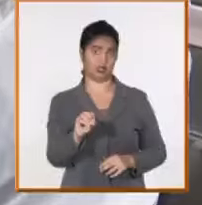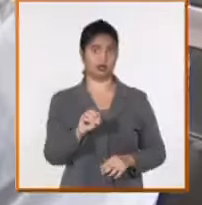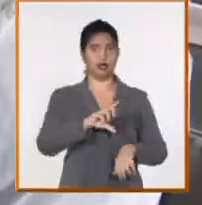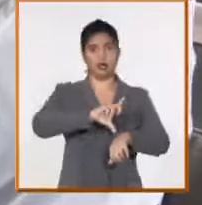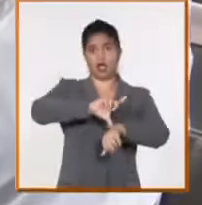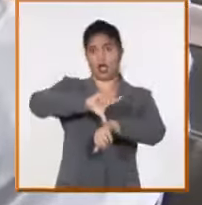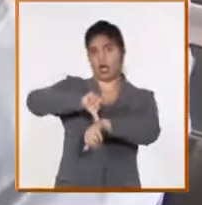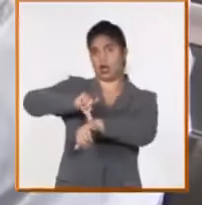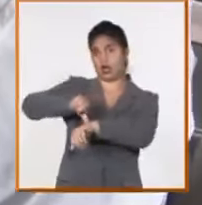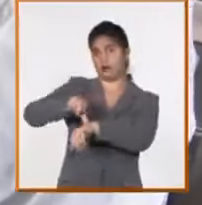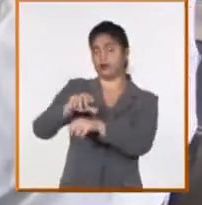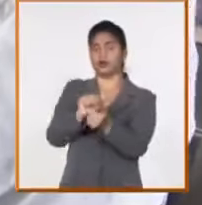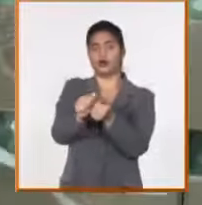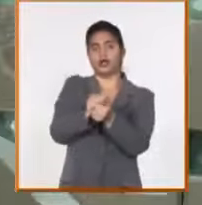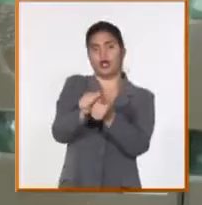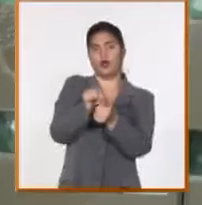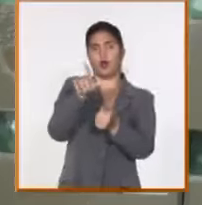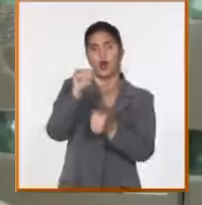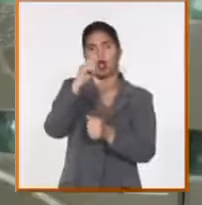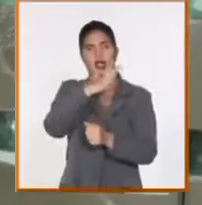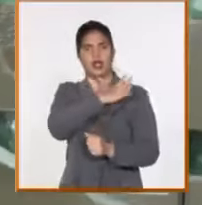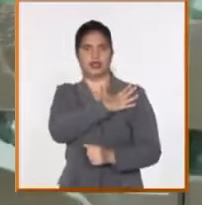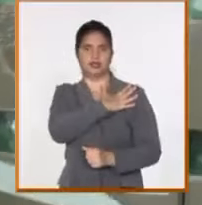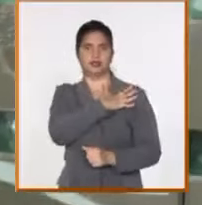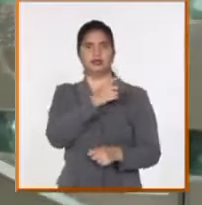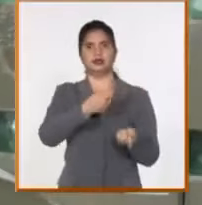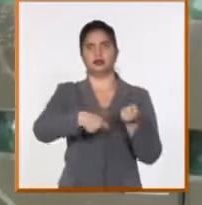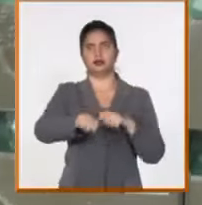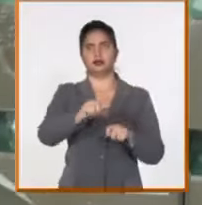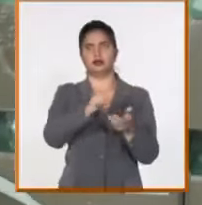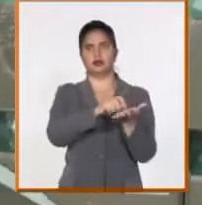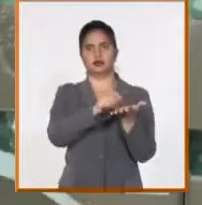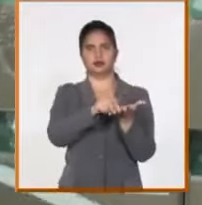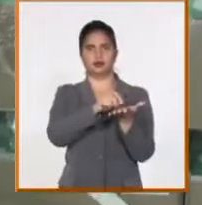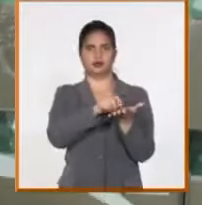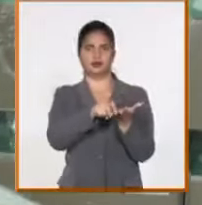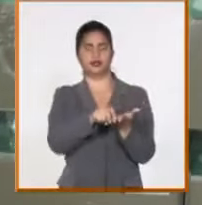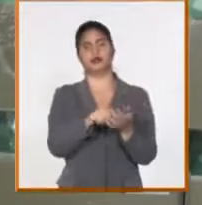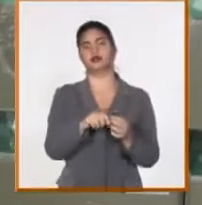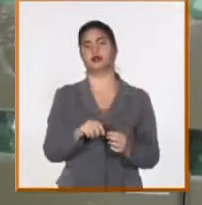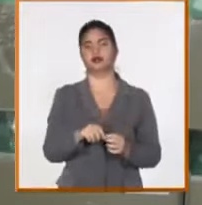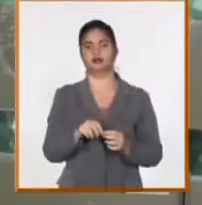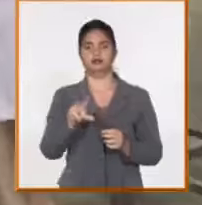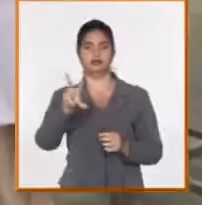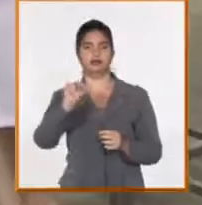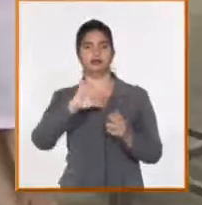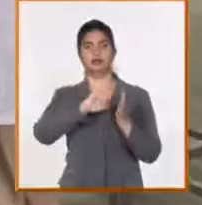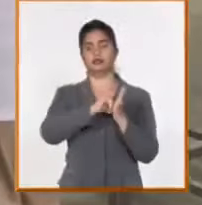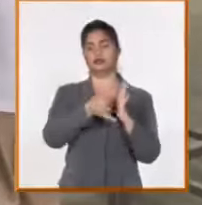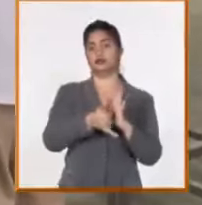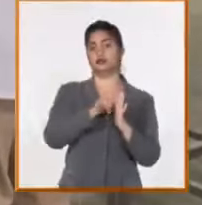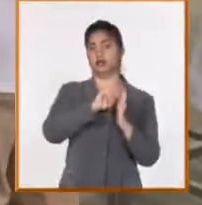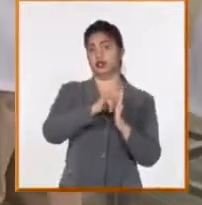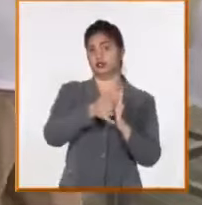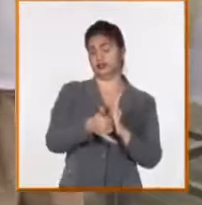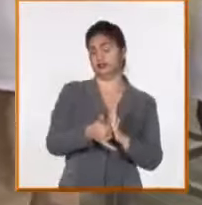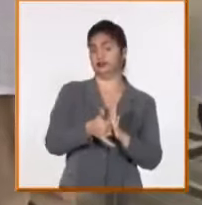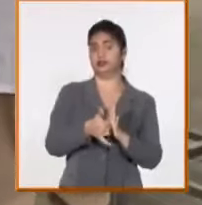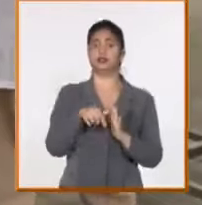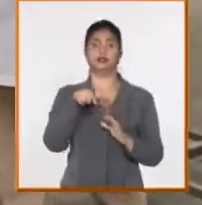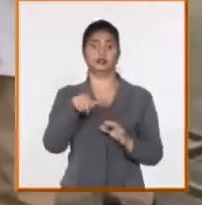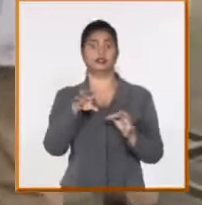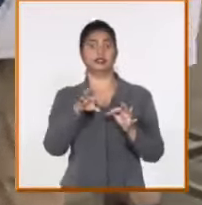y tributan al mincin para la venta en bodegas nuevos proyectos científicos para la obtención de geles y jabones